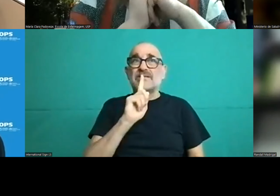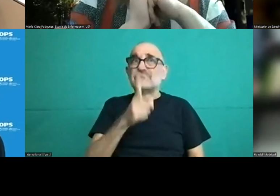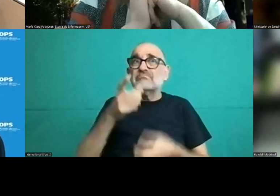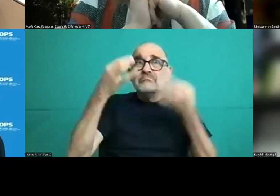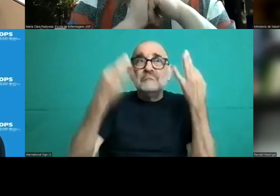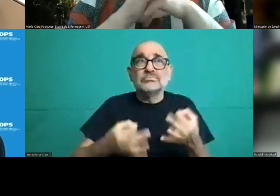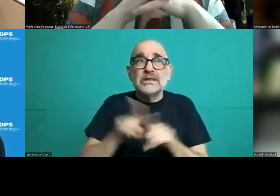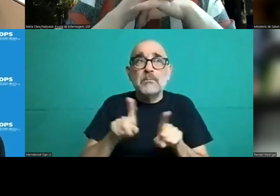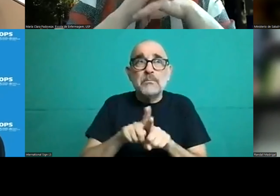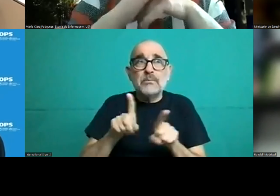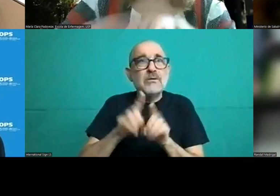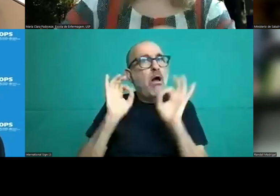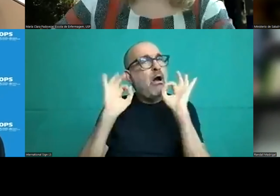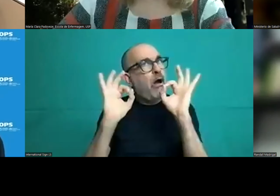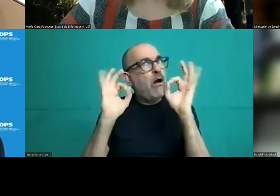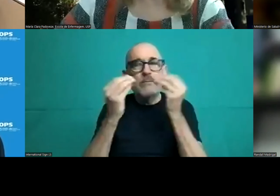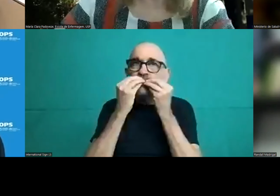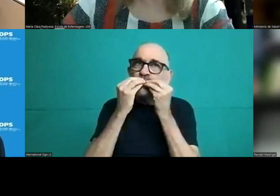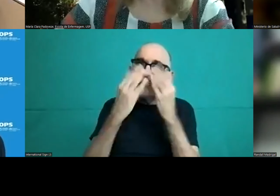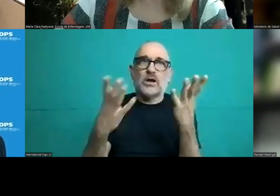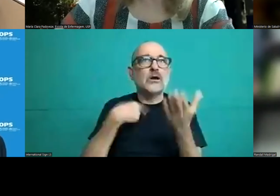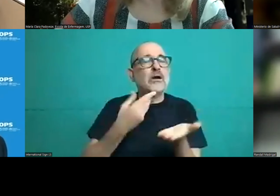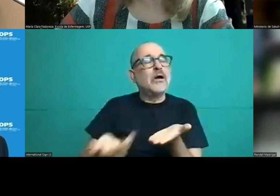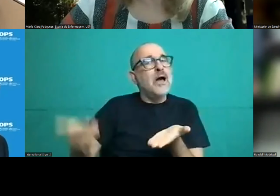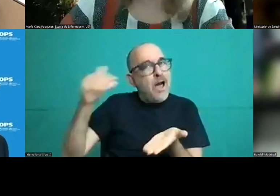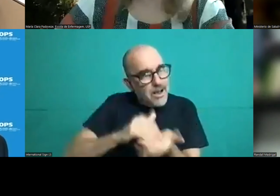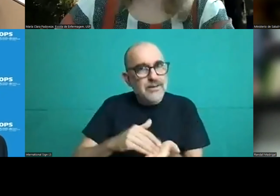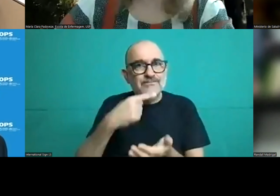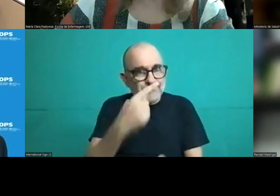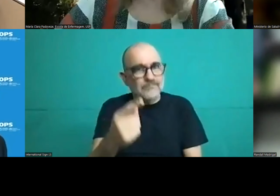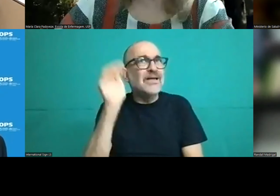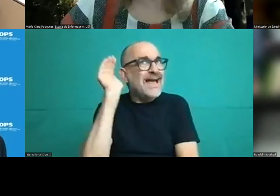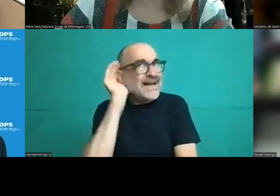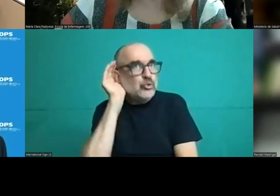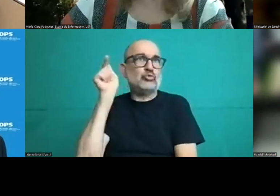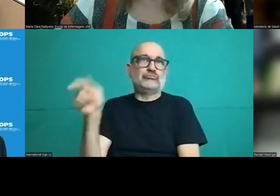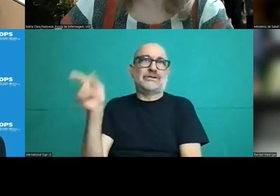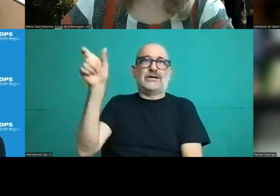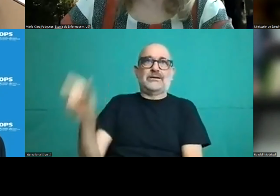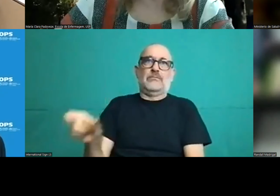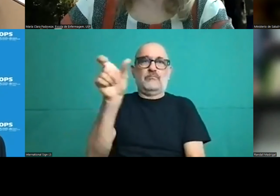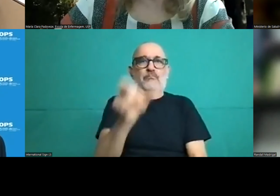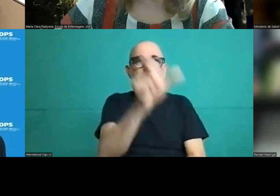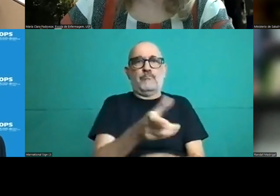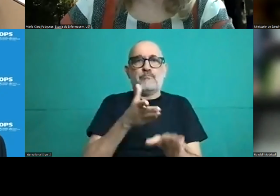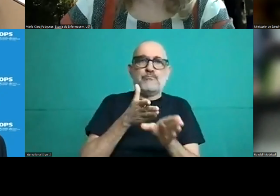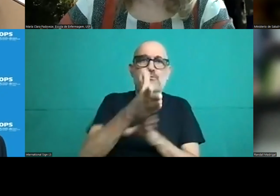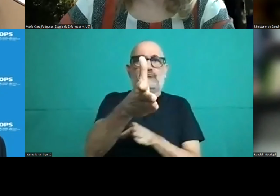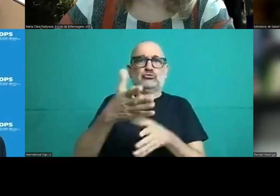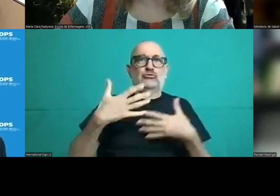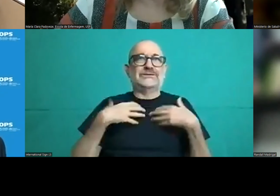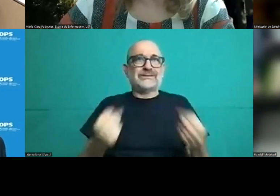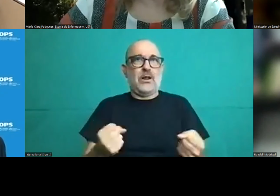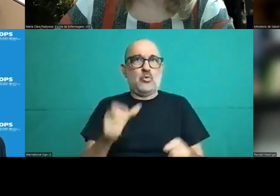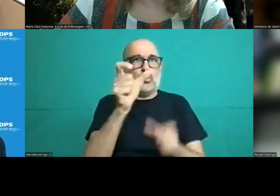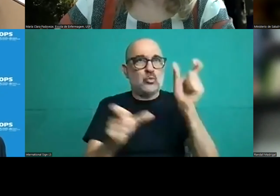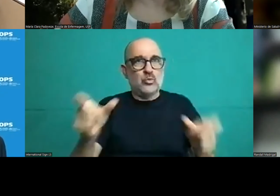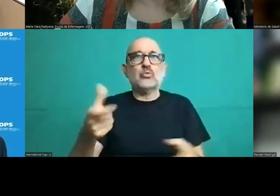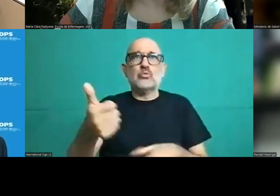esa grandísima apertura siempre a escuchar y a ser partícipe al paciente. Ojalá y